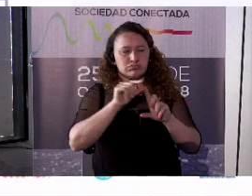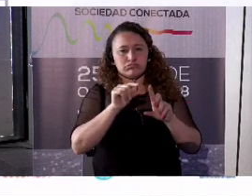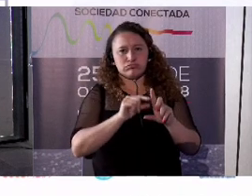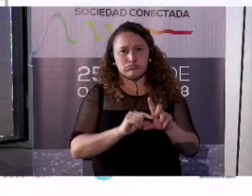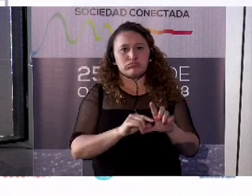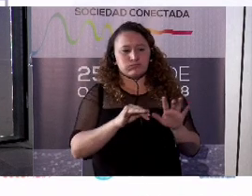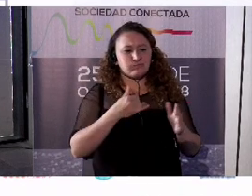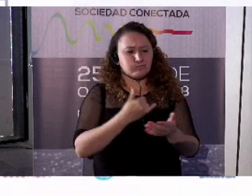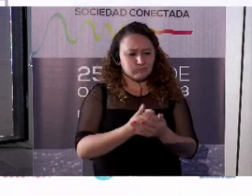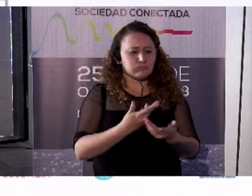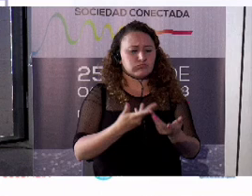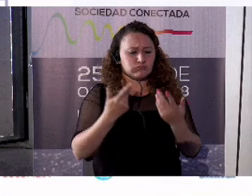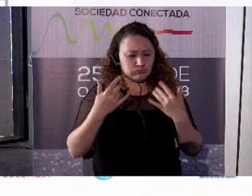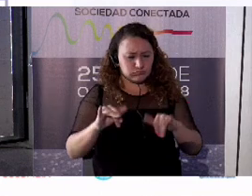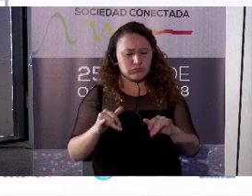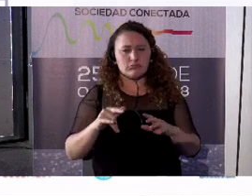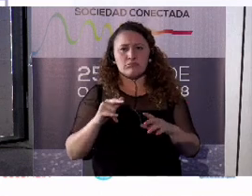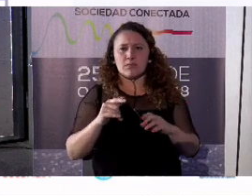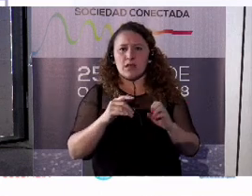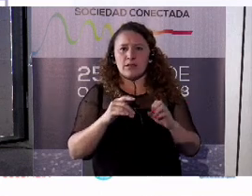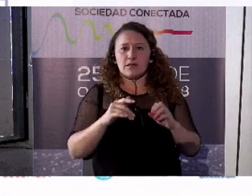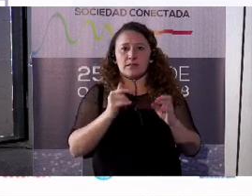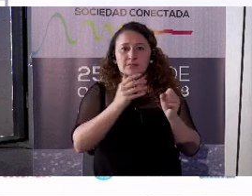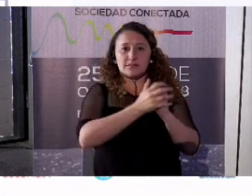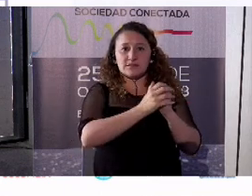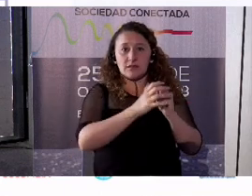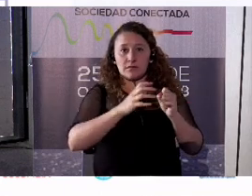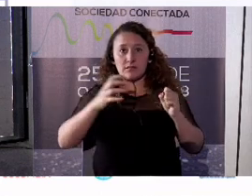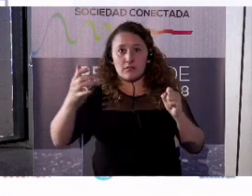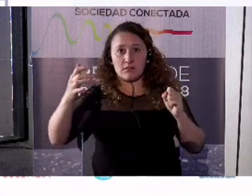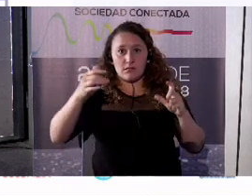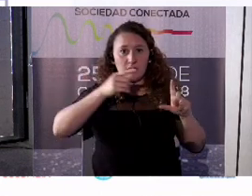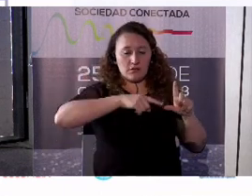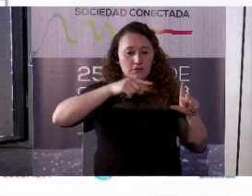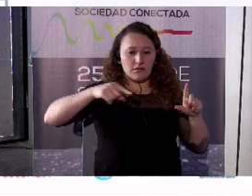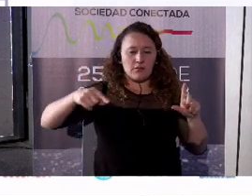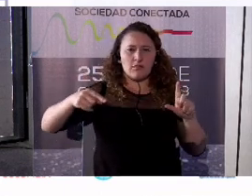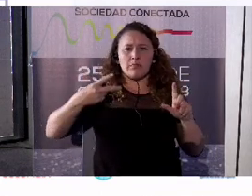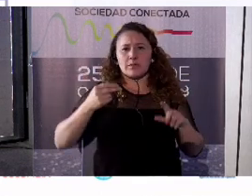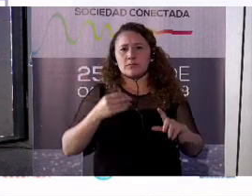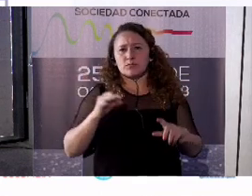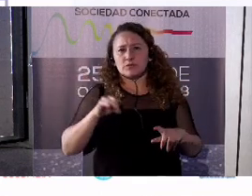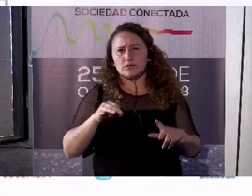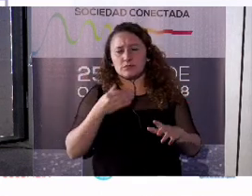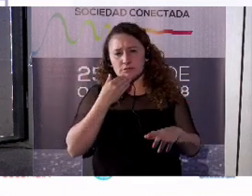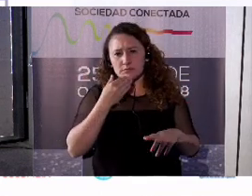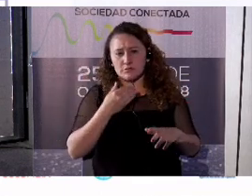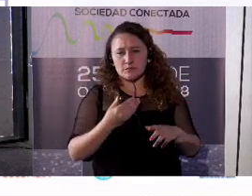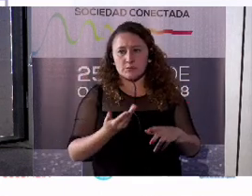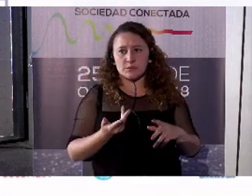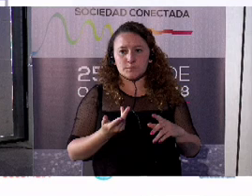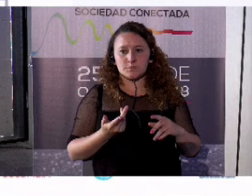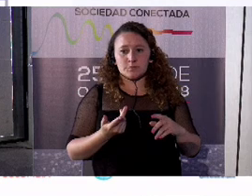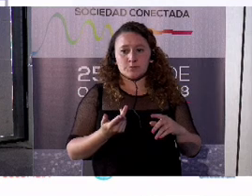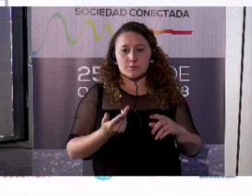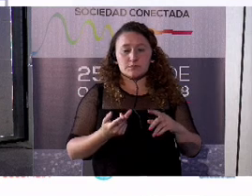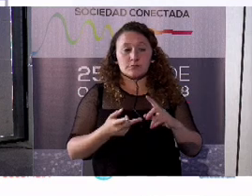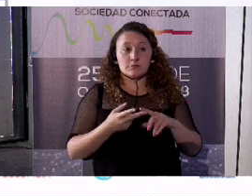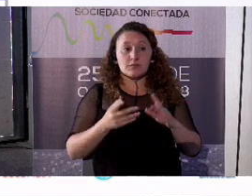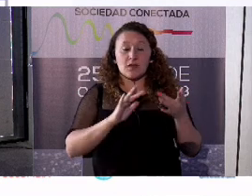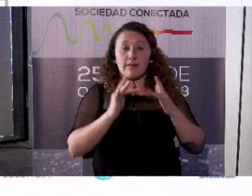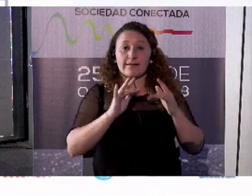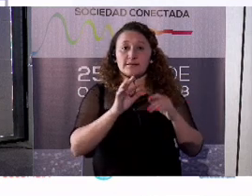en donde hicimos compresión de señales por 20% por ejemplo en la